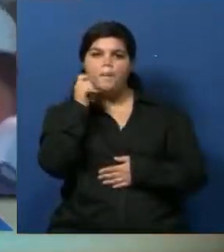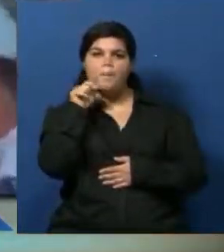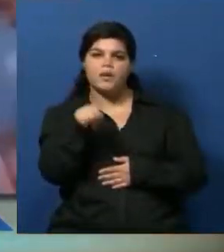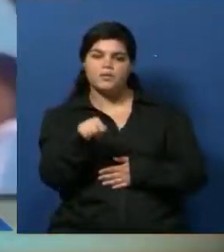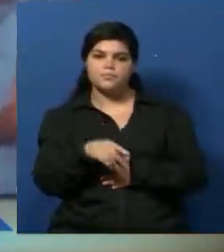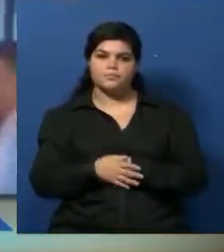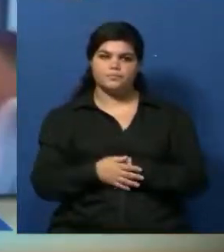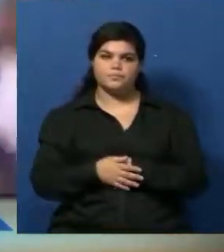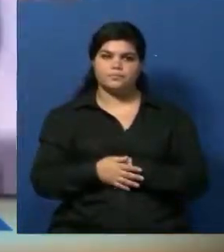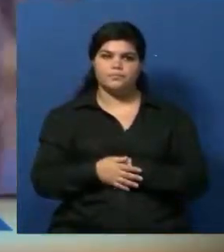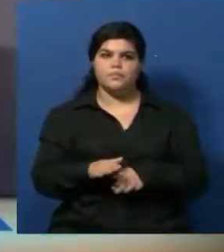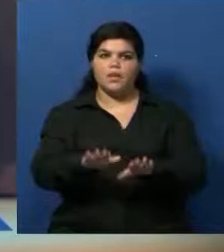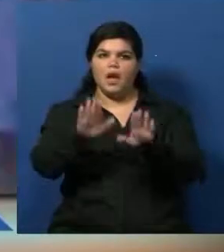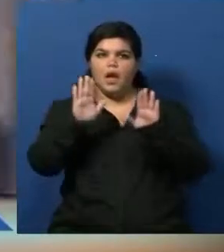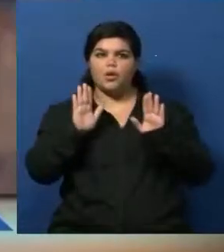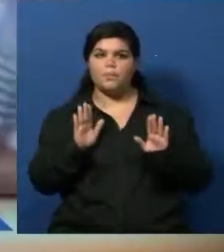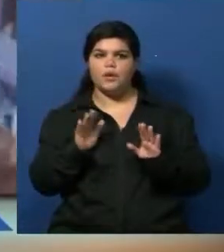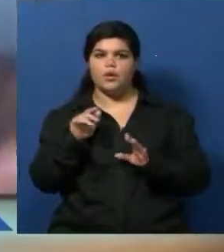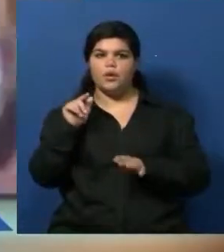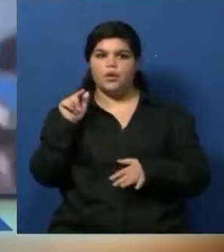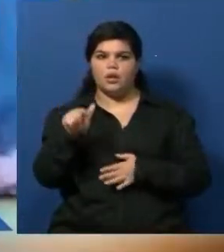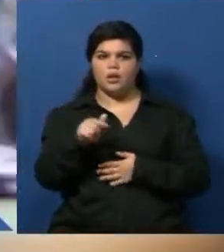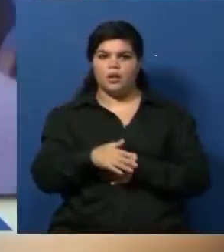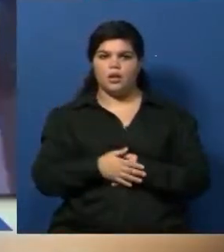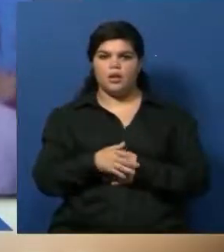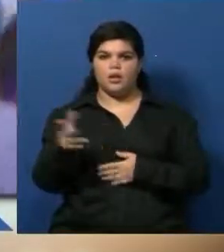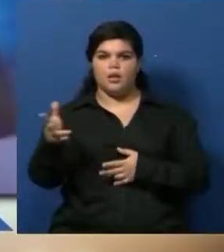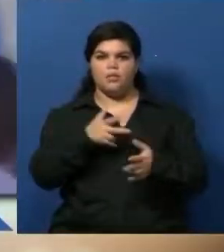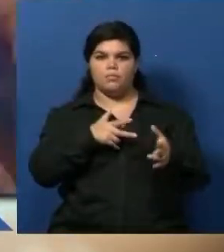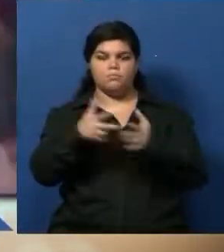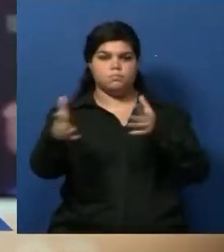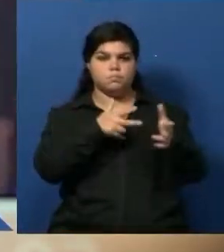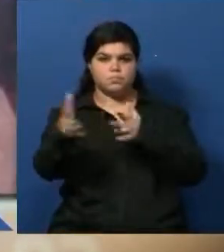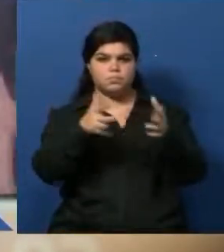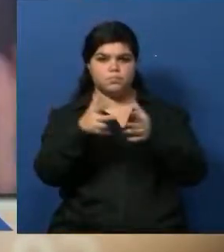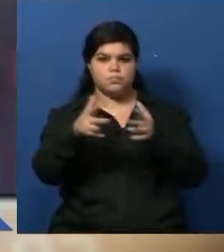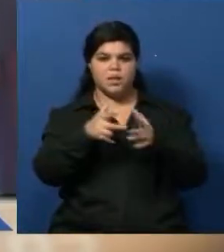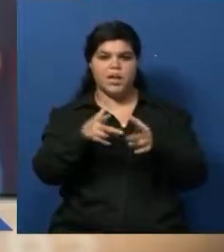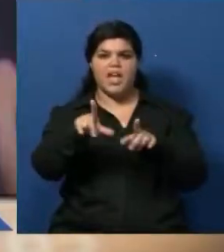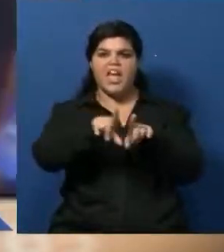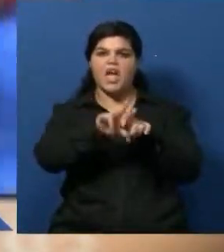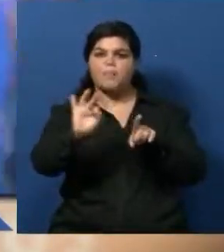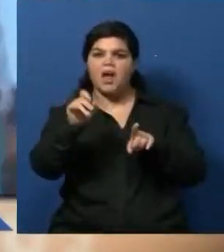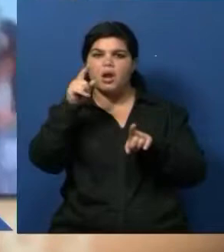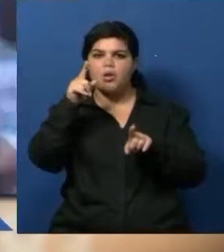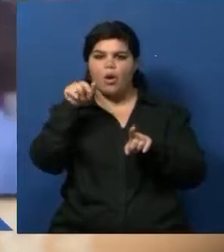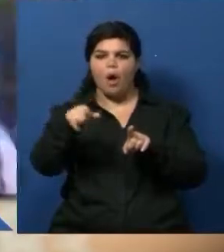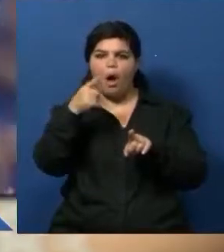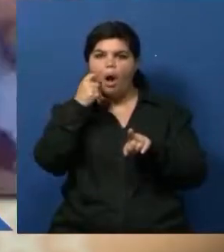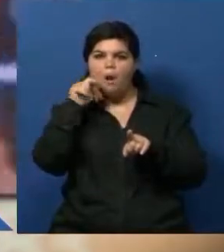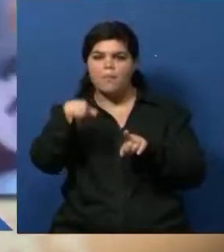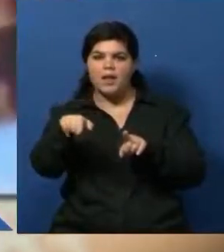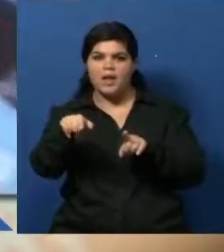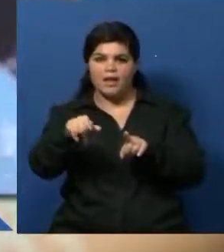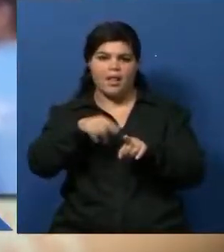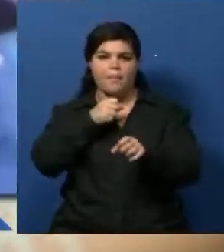participó de una picada y mató a un hermano de este pibe. Casualmente el destino hizo que se